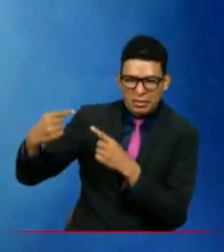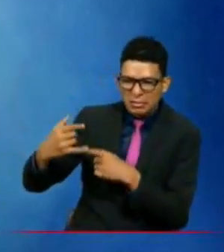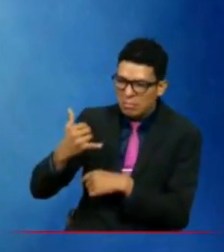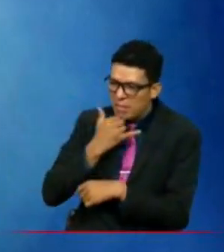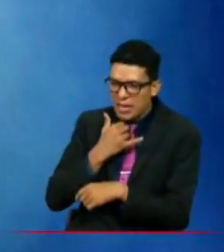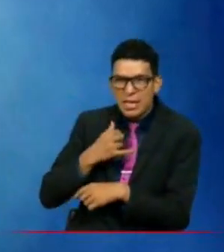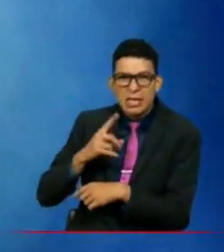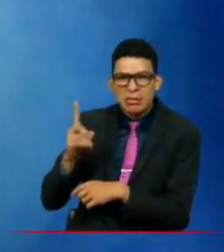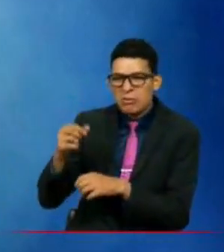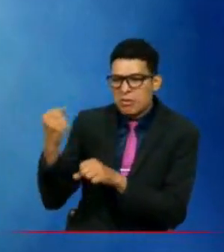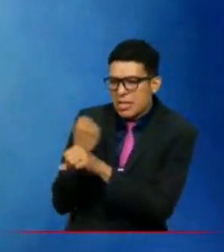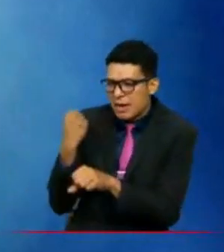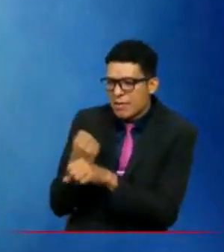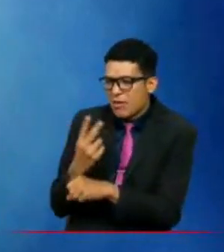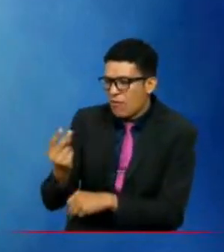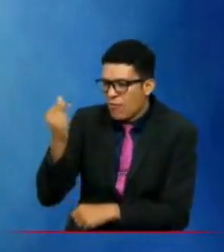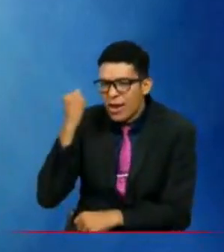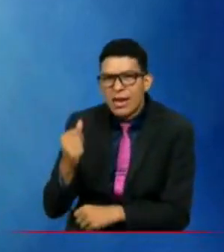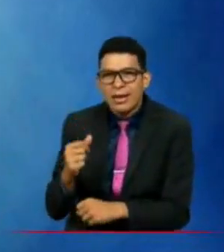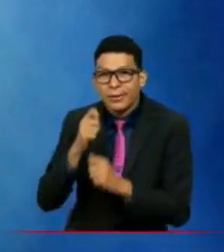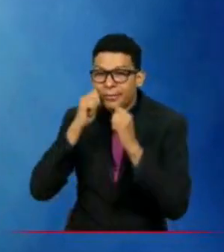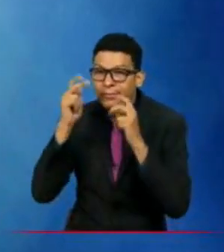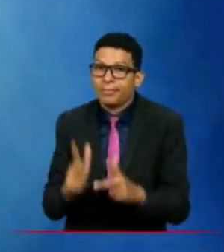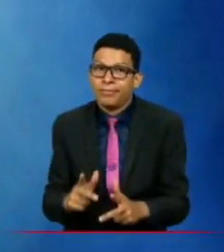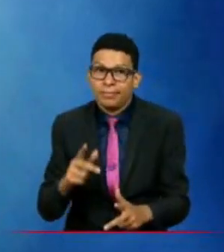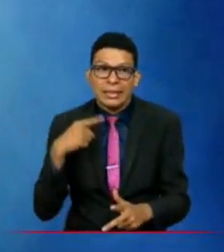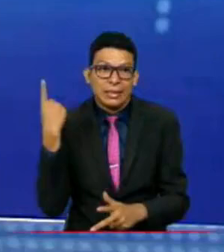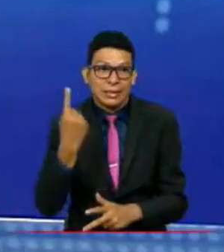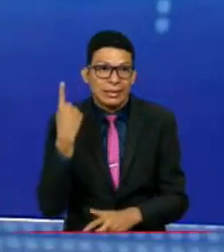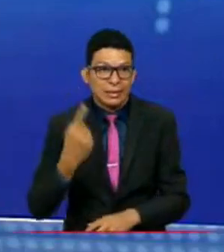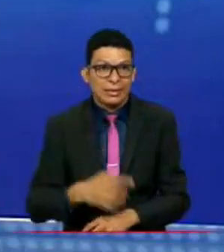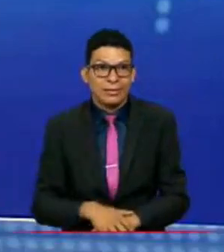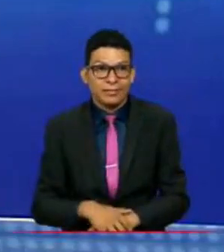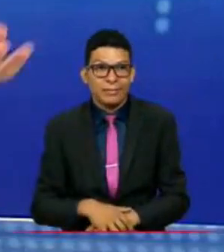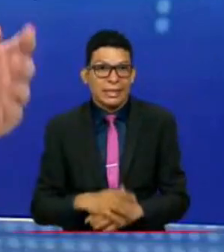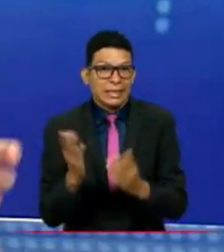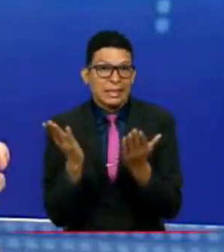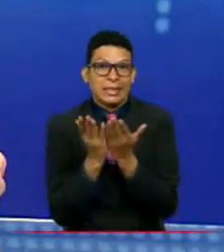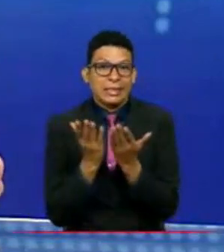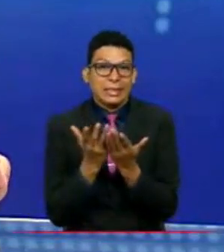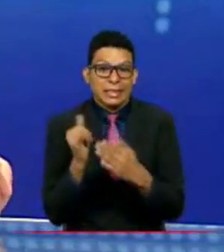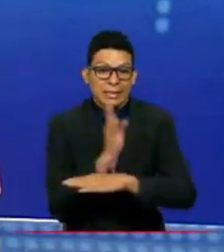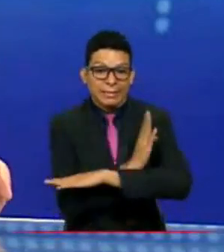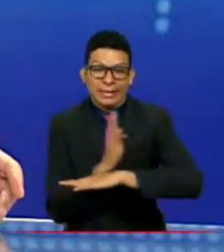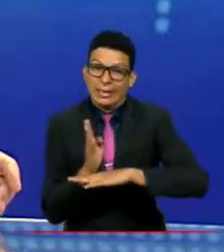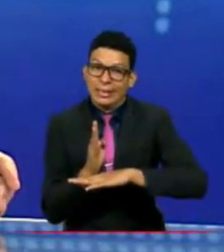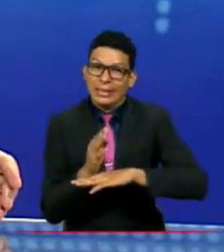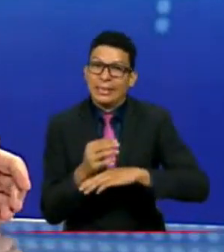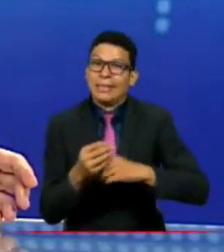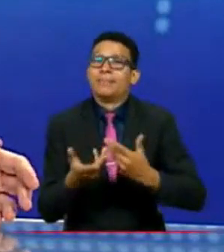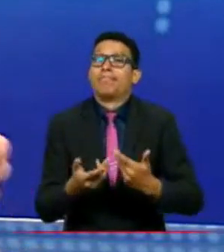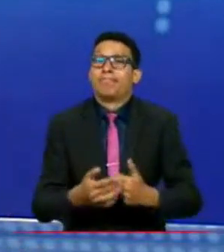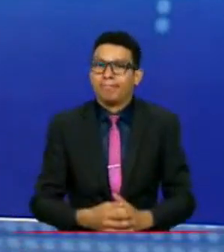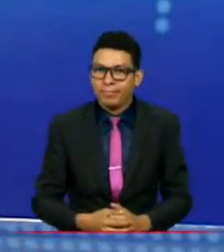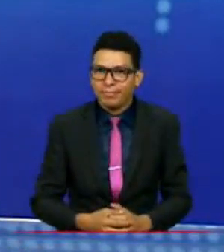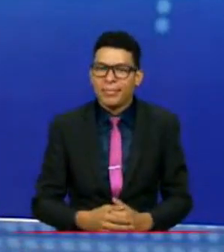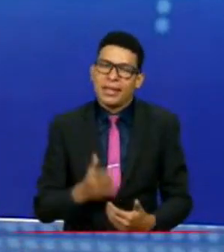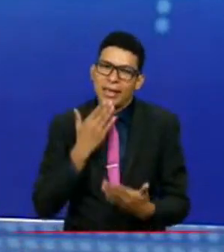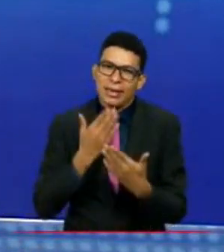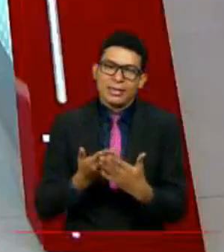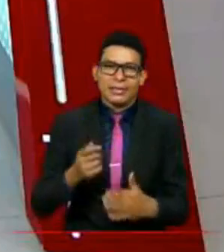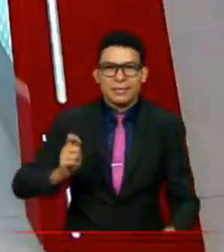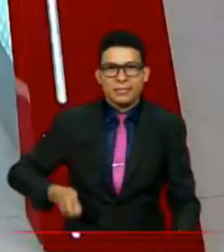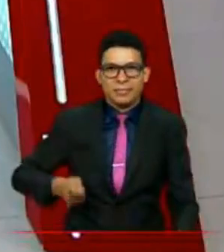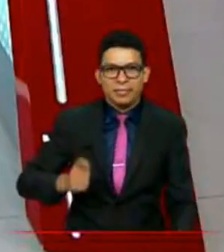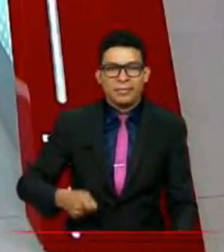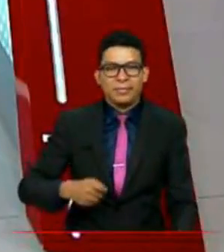para los puestos de trabajo o para la en particular para el estudio ya no van a las bibliotecas Bueno muchísimas gracias abogado